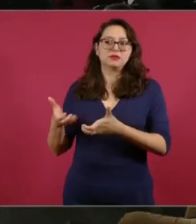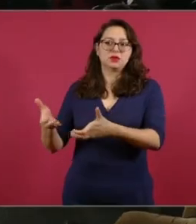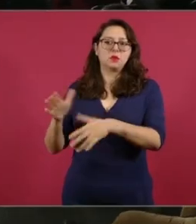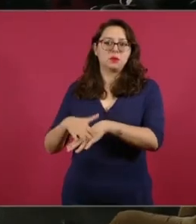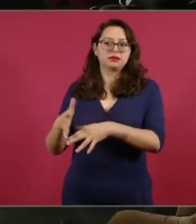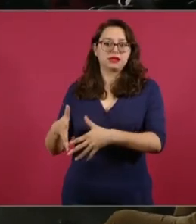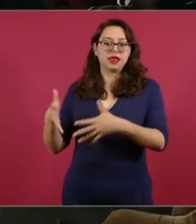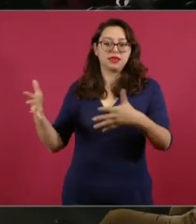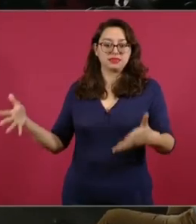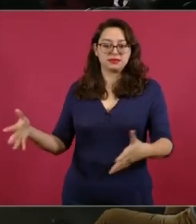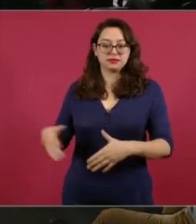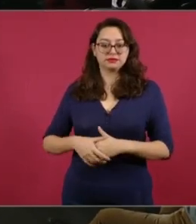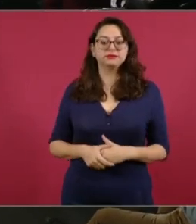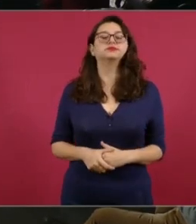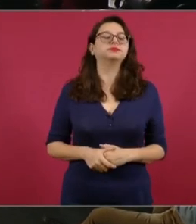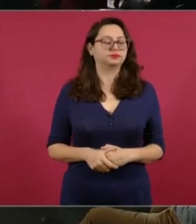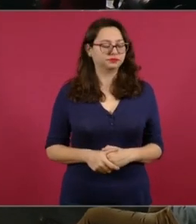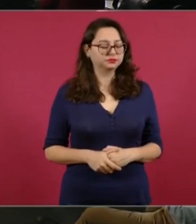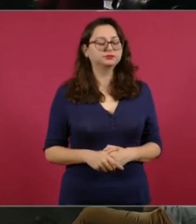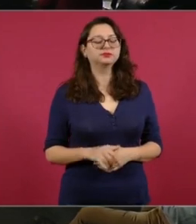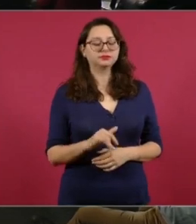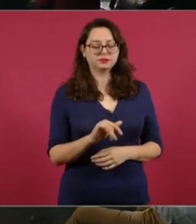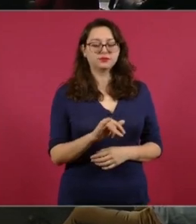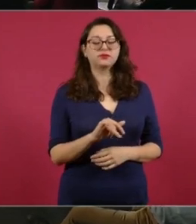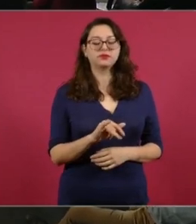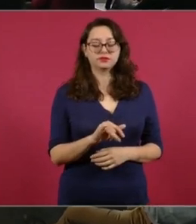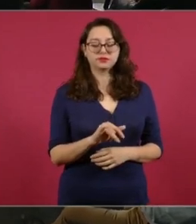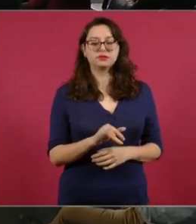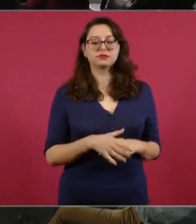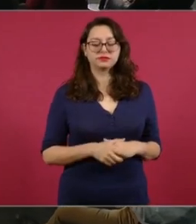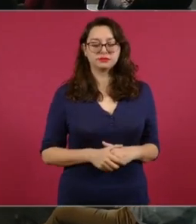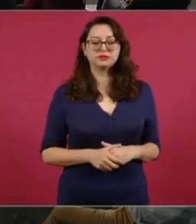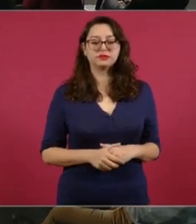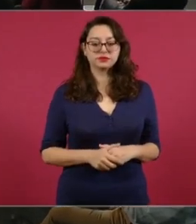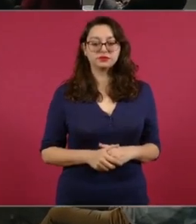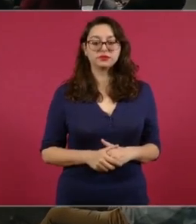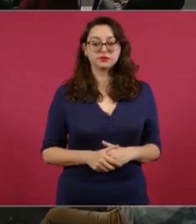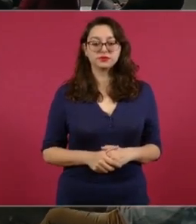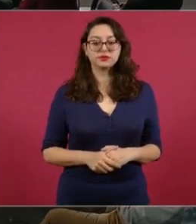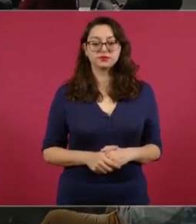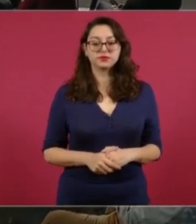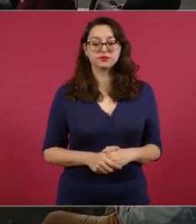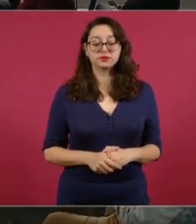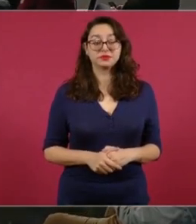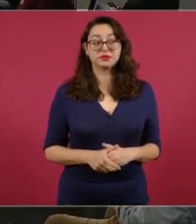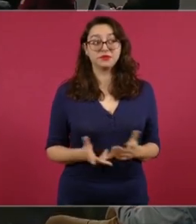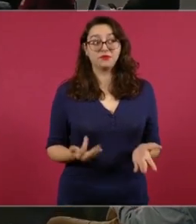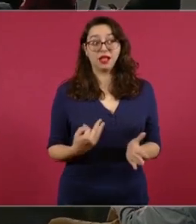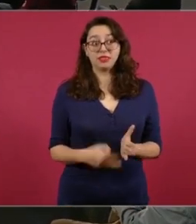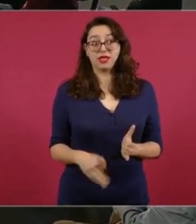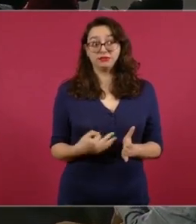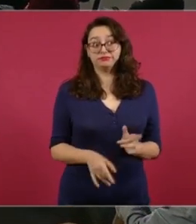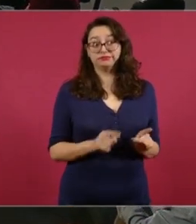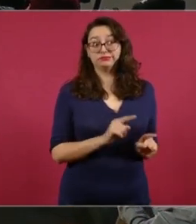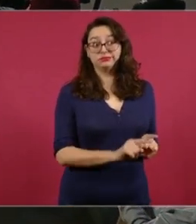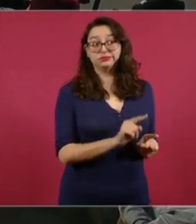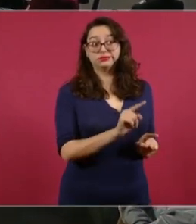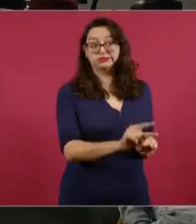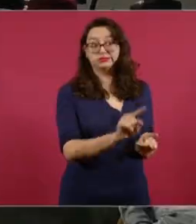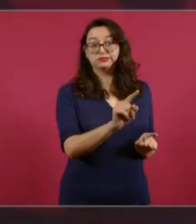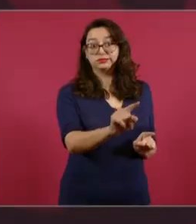señor. Sí. Sí, hace falta varias obras